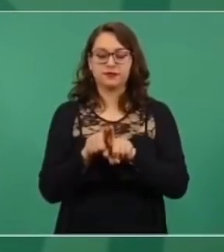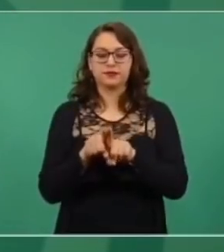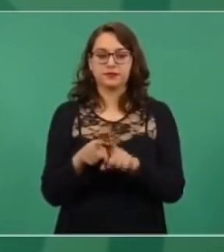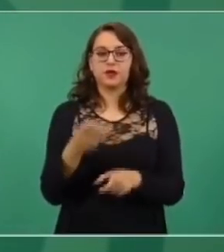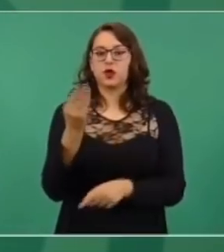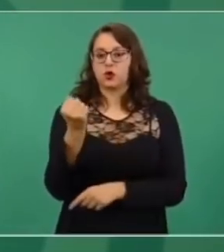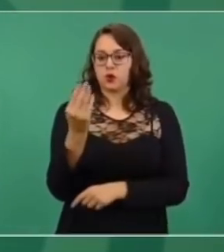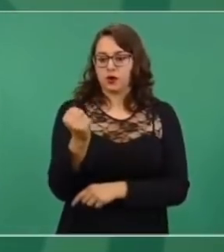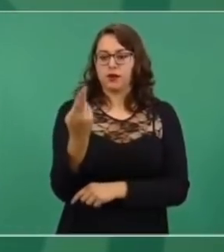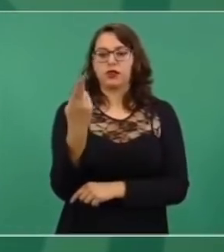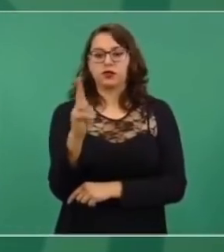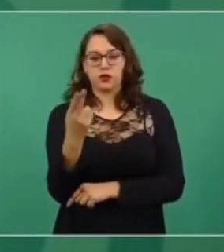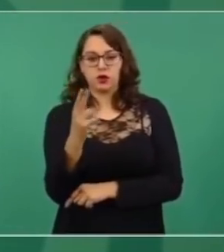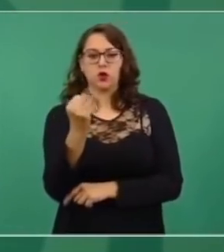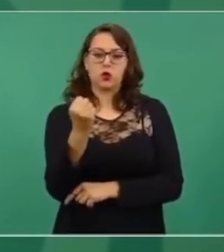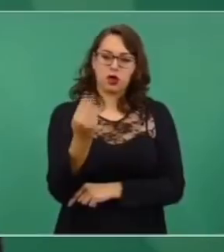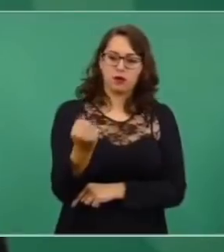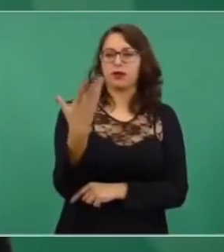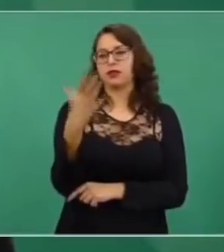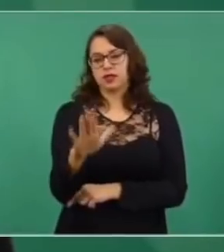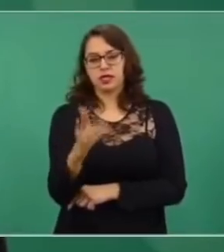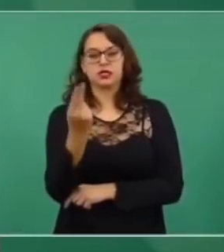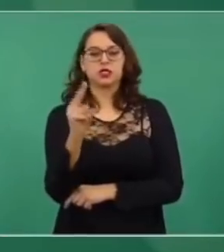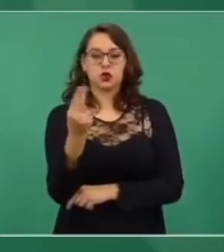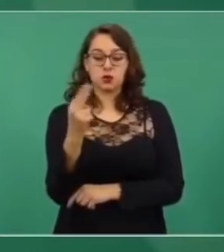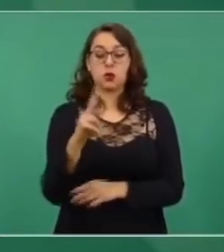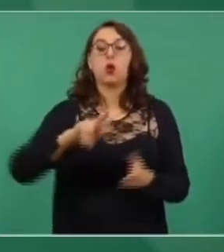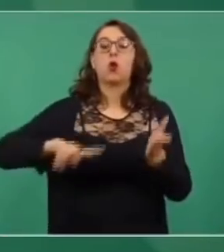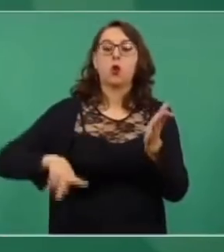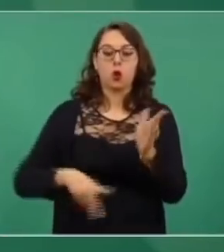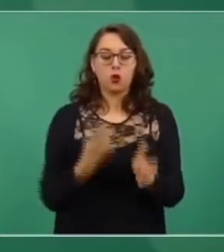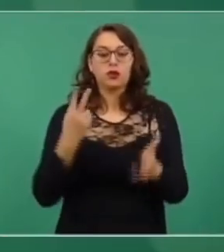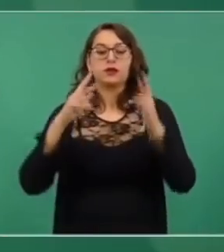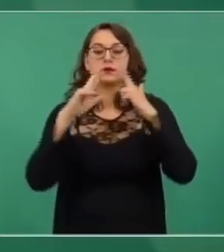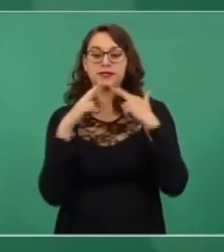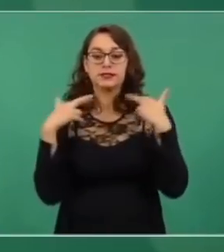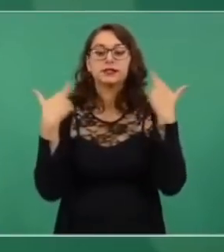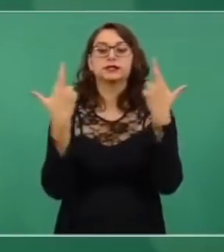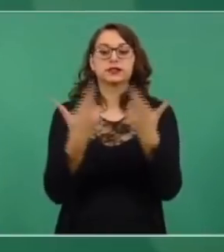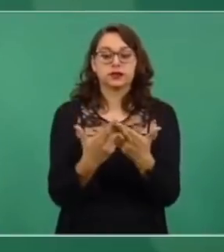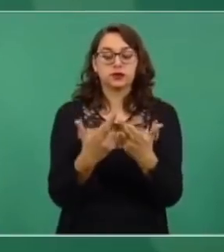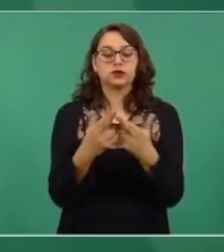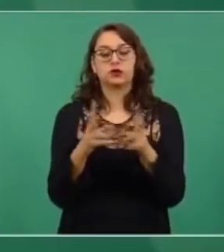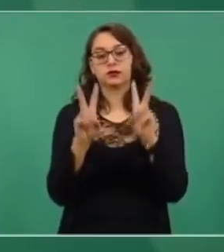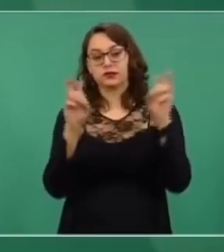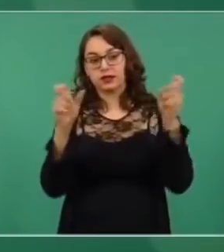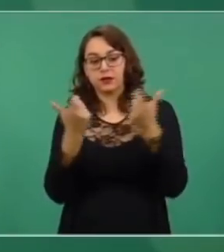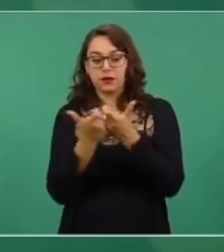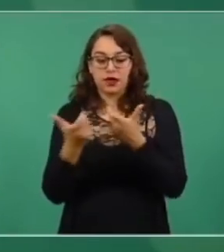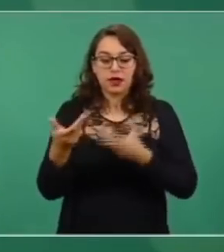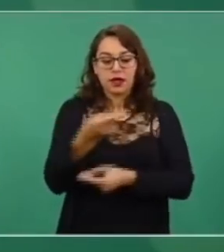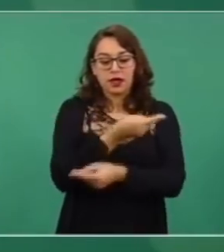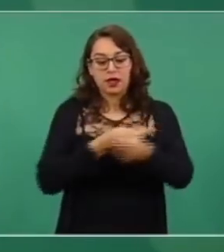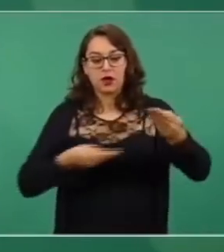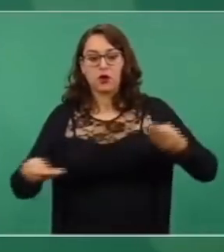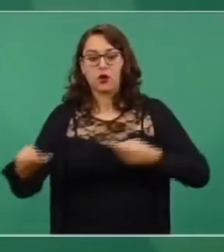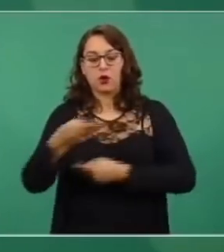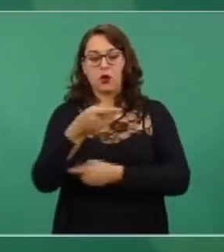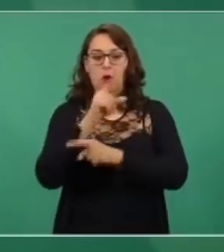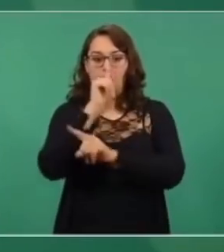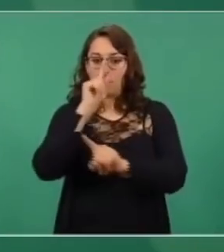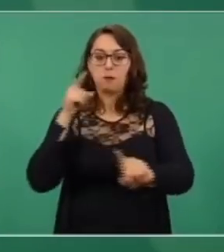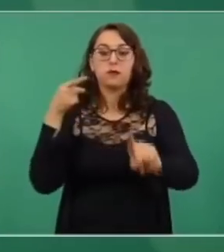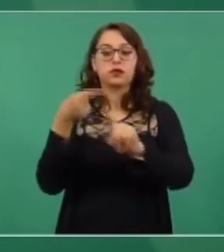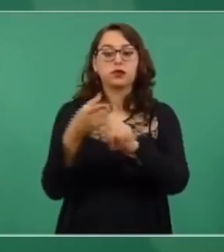9 de noviembre o 9 o 10 de noviembre. Tendremos el siguiente paso de este diálogo económico de alto nivel, que tiene como objetivo